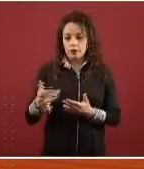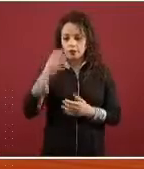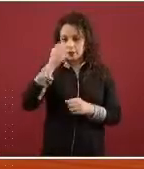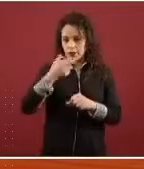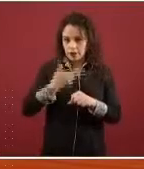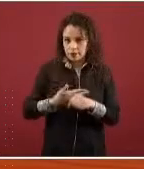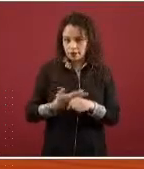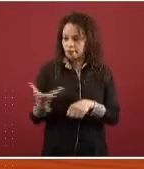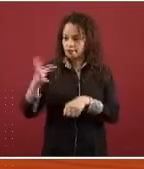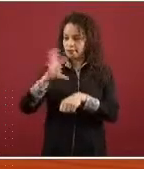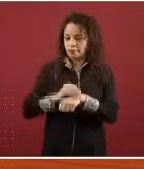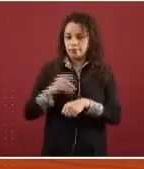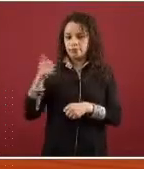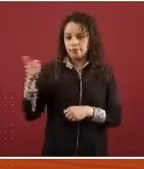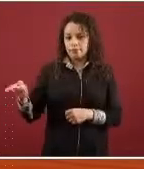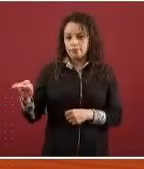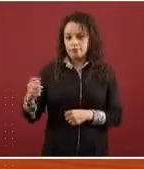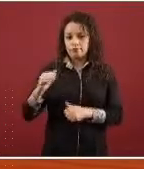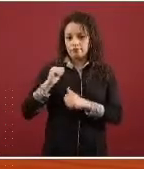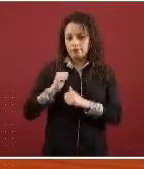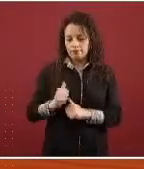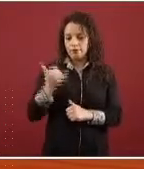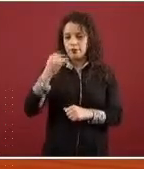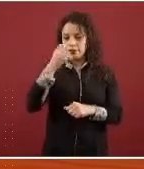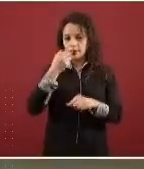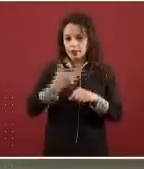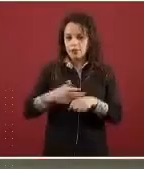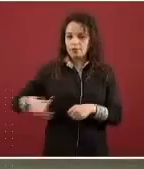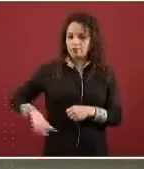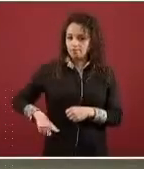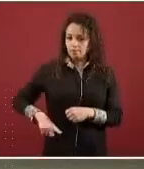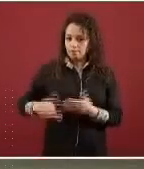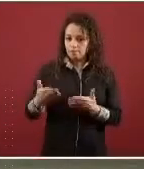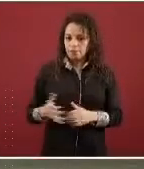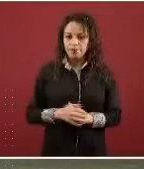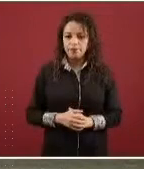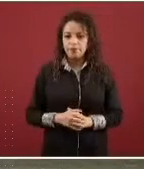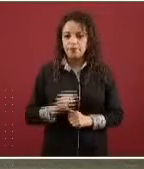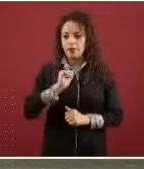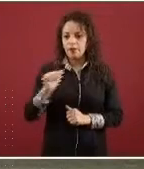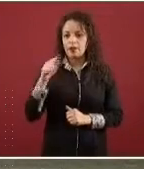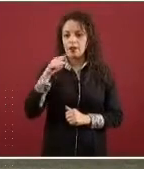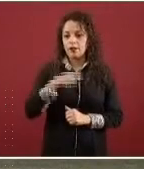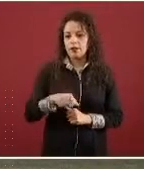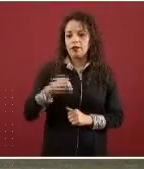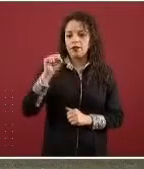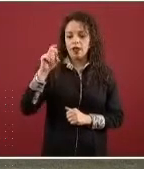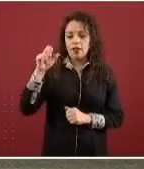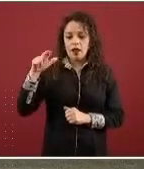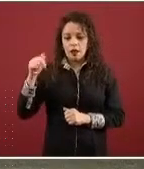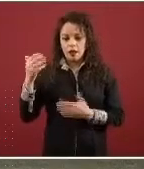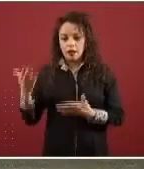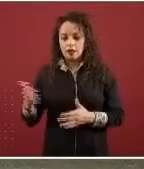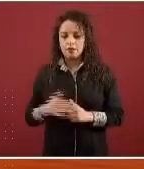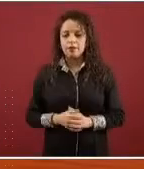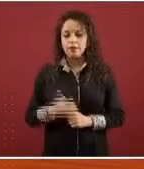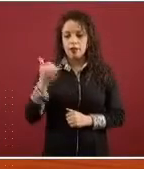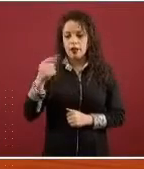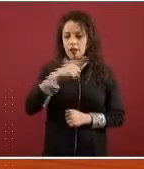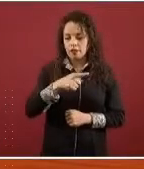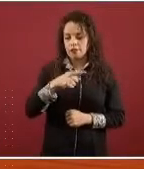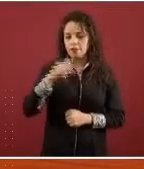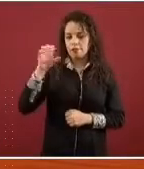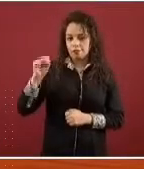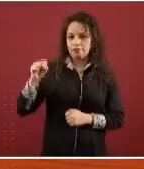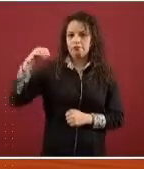permiso, ministra Olga Sánchez Cordero, secretaria de Gobernación, señor secretario de la Defensa Nacional, señor secretario de la Marina